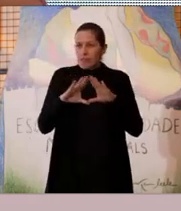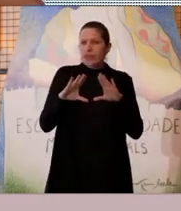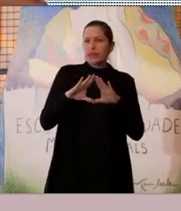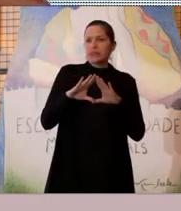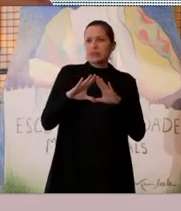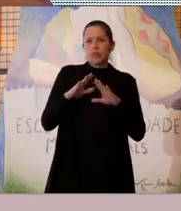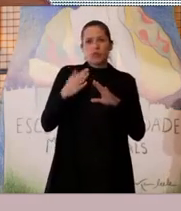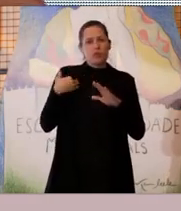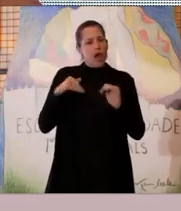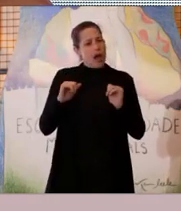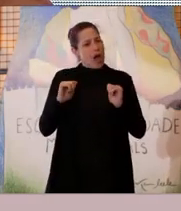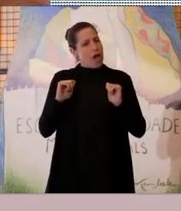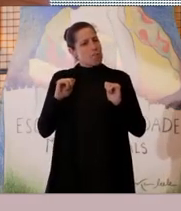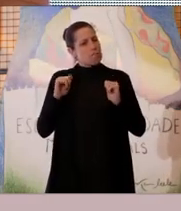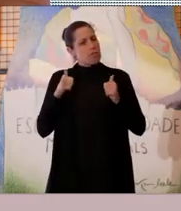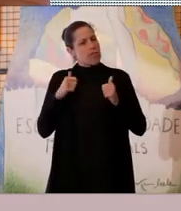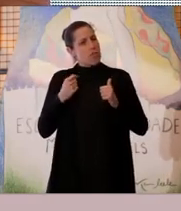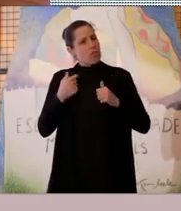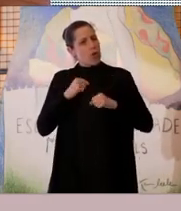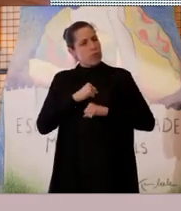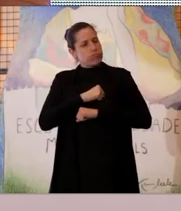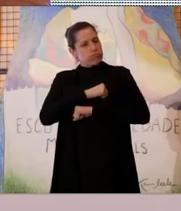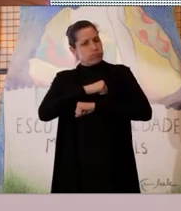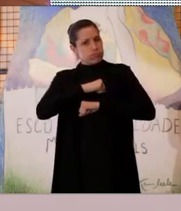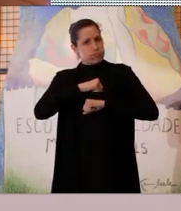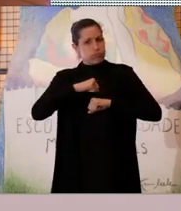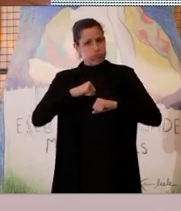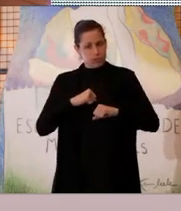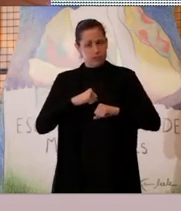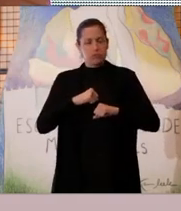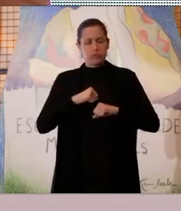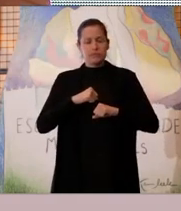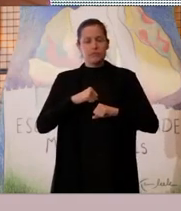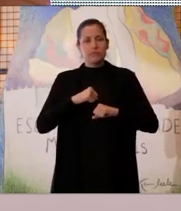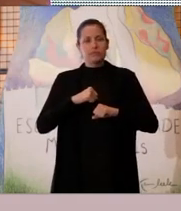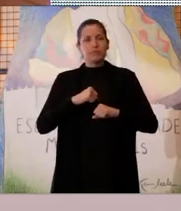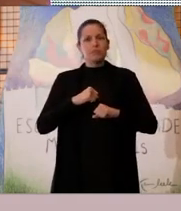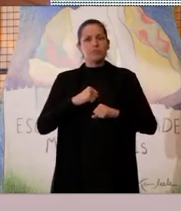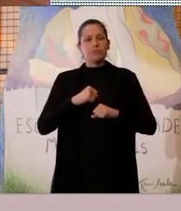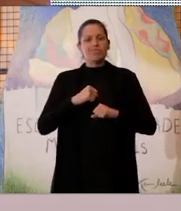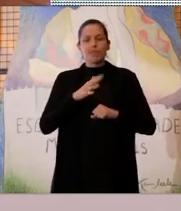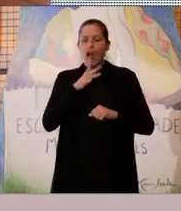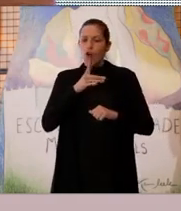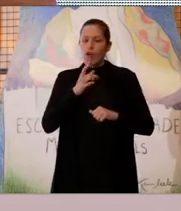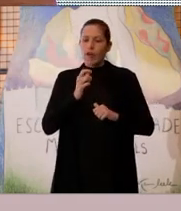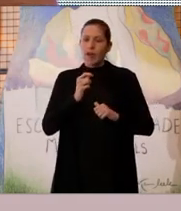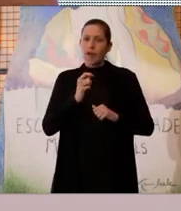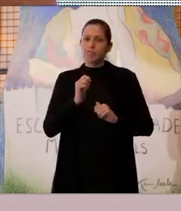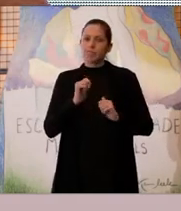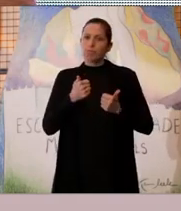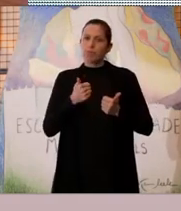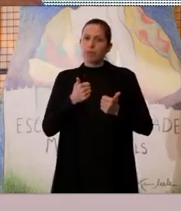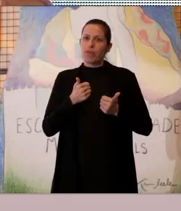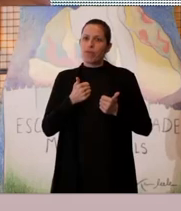arraigo y con solo y con se habían consolidado perdón y que están pervirtiendo yo